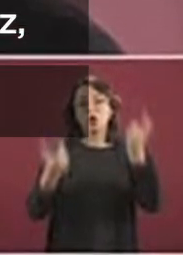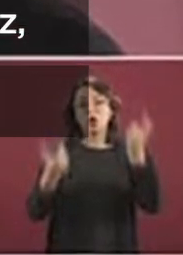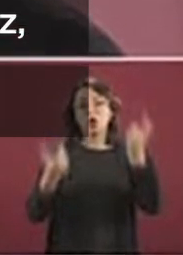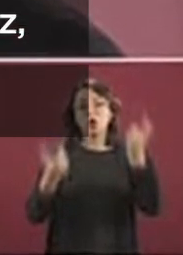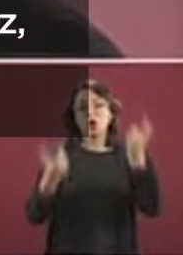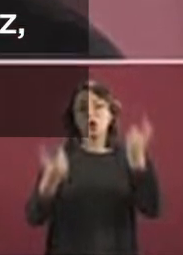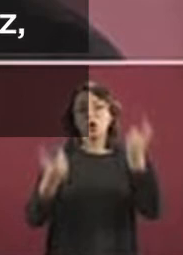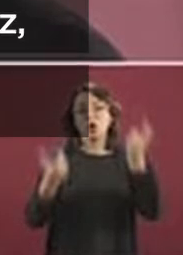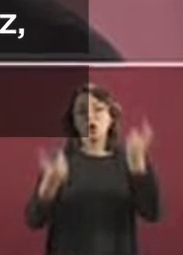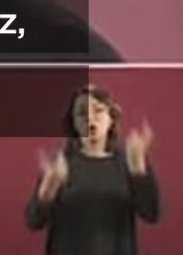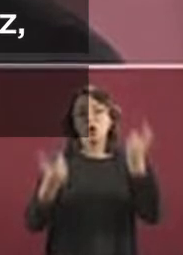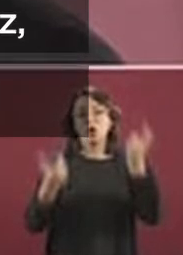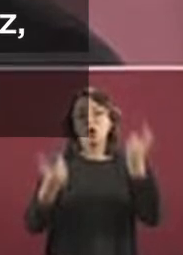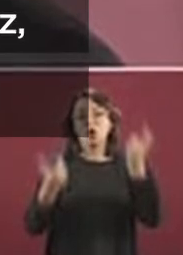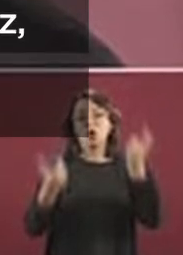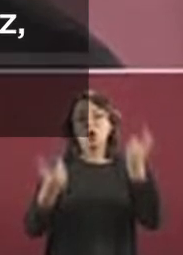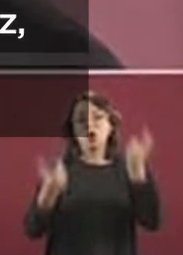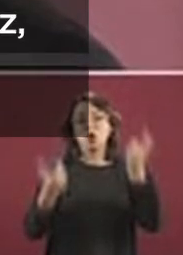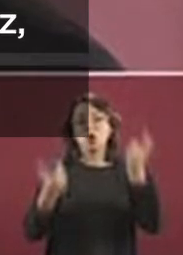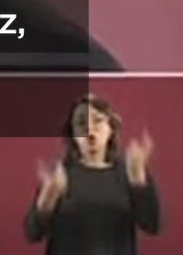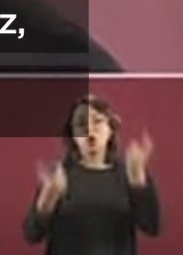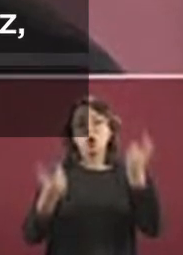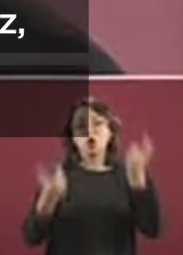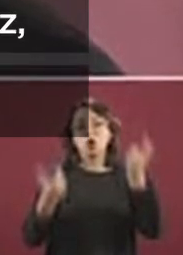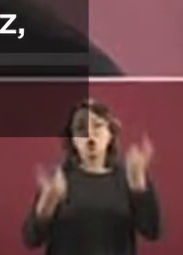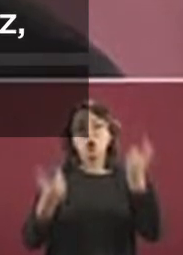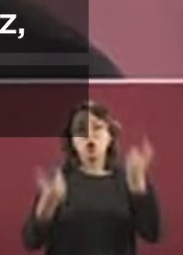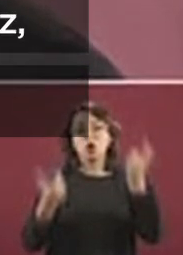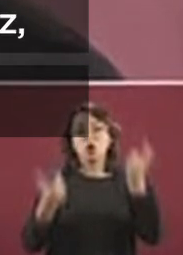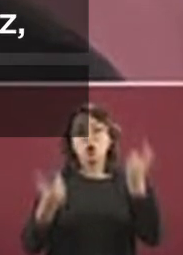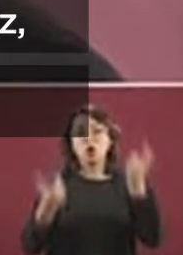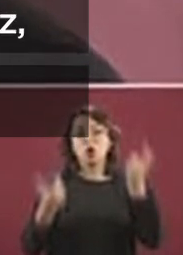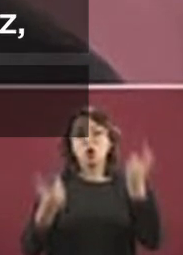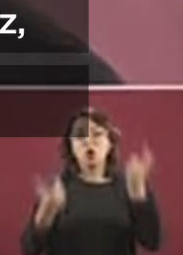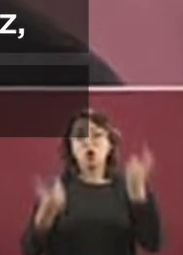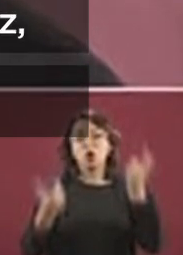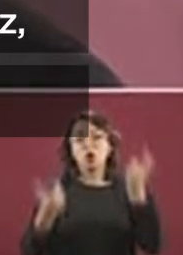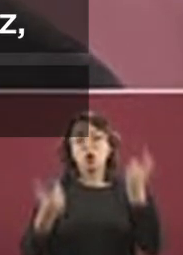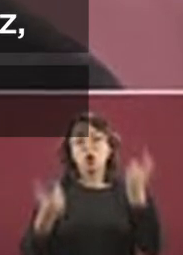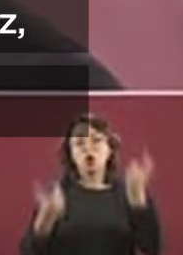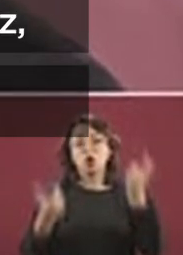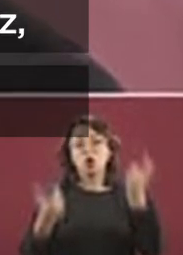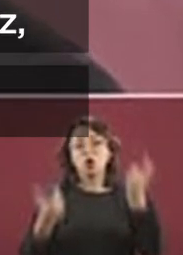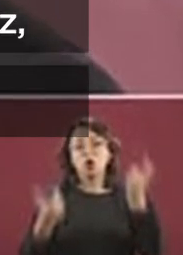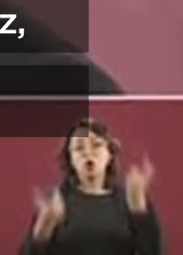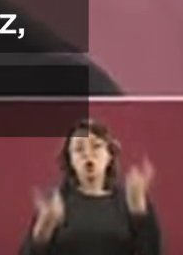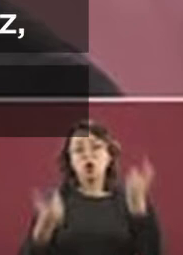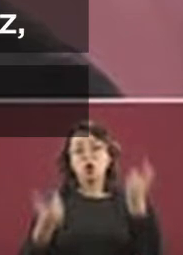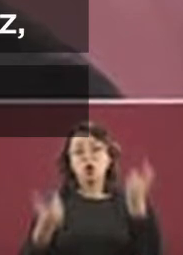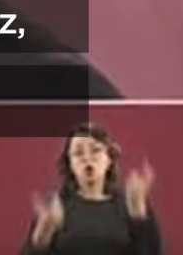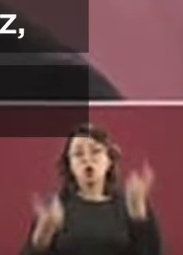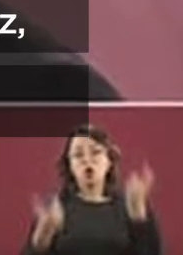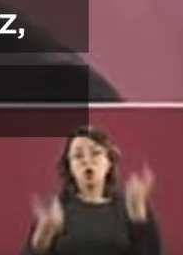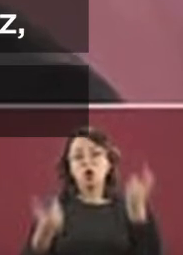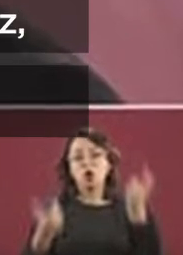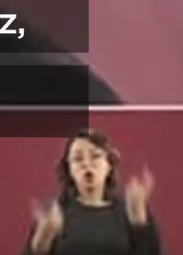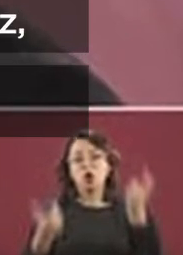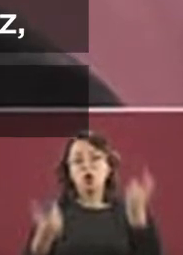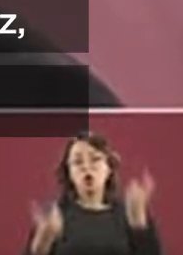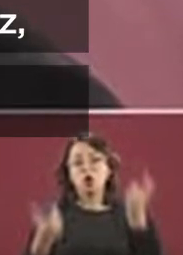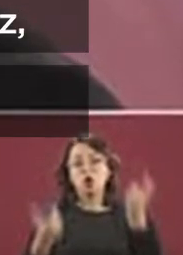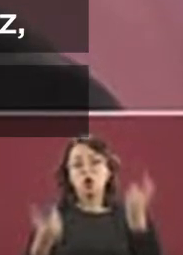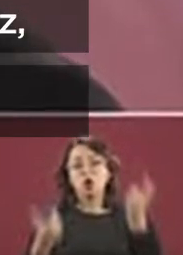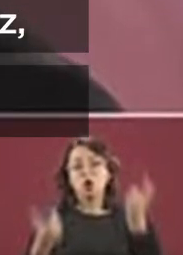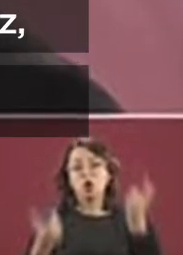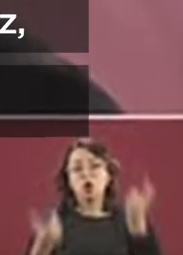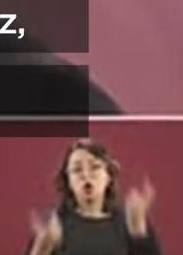El secretario de Relaciones Exteriores, Marcelo Ebrard, indicó que se iniciará un proceso para asegurar que Bolivia no tome decisiones que vayan en